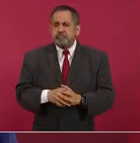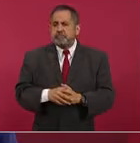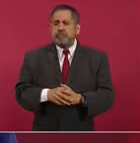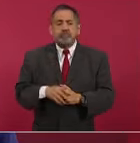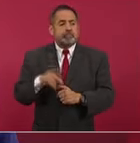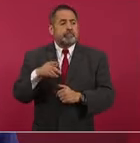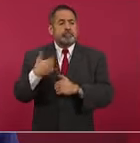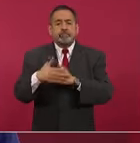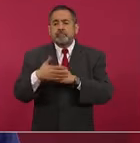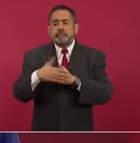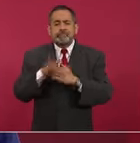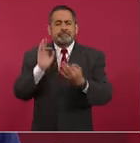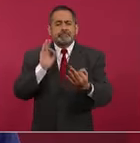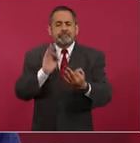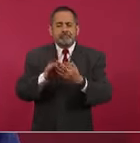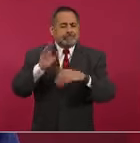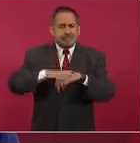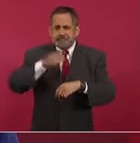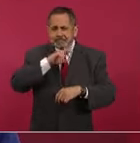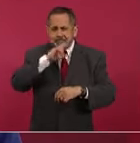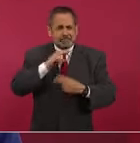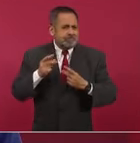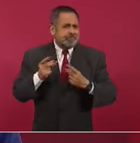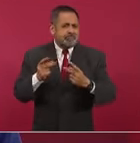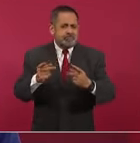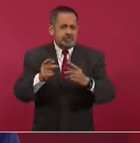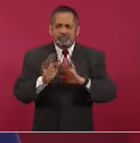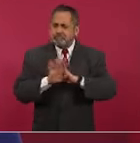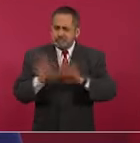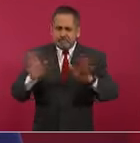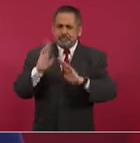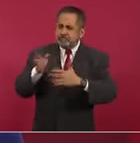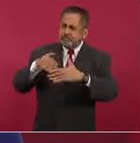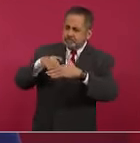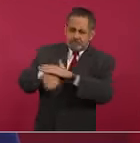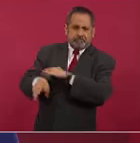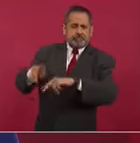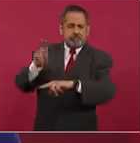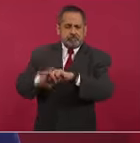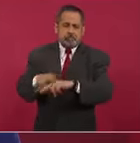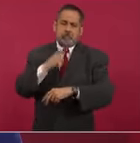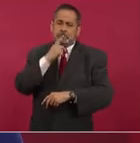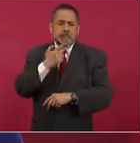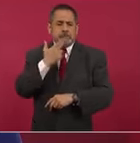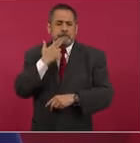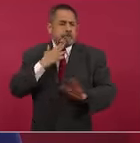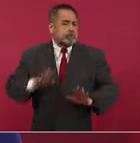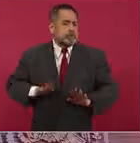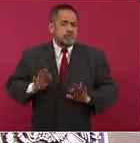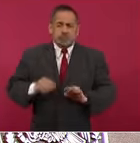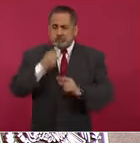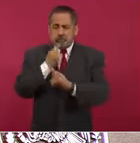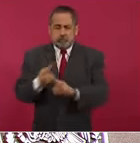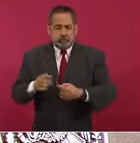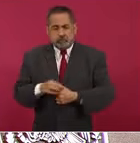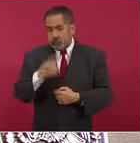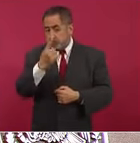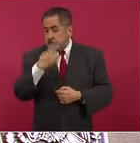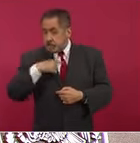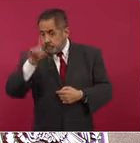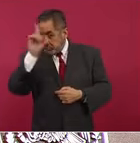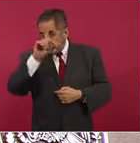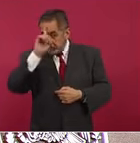manera más rápida, eso va a permitir mejores beneficios para nuestros pequeños. Lo único que yo recomendaría es, como decía